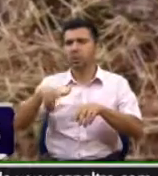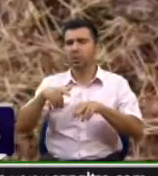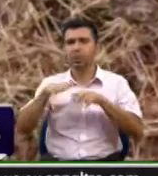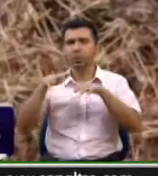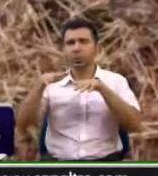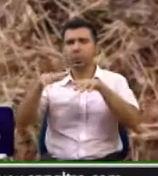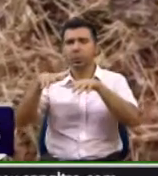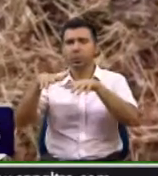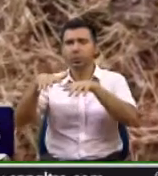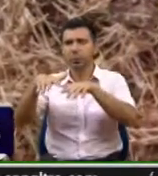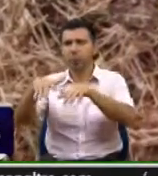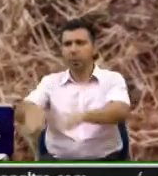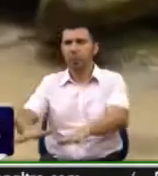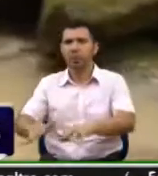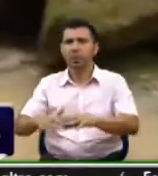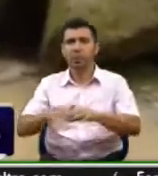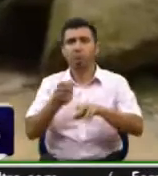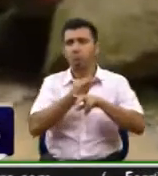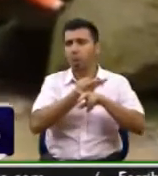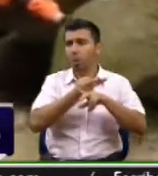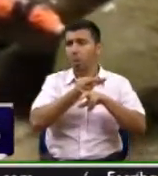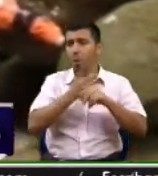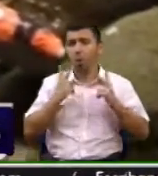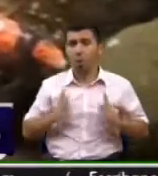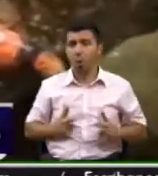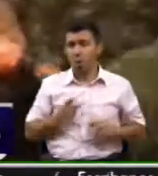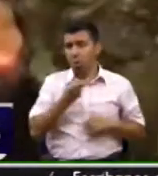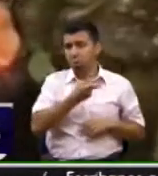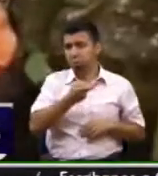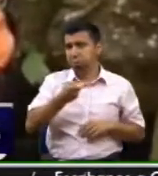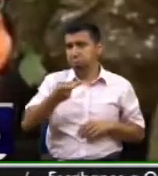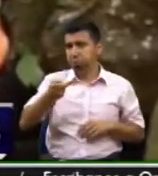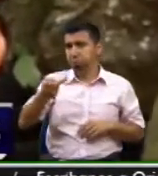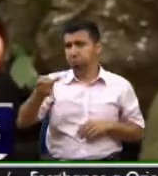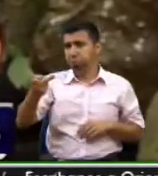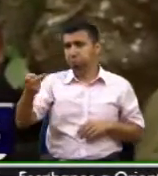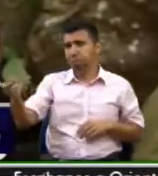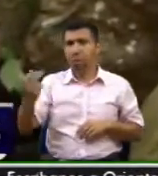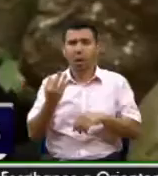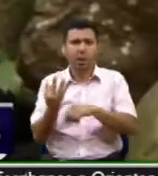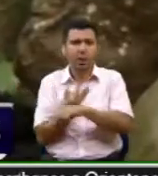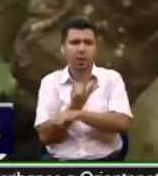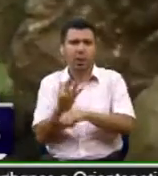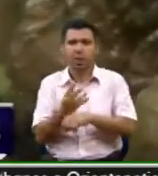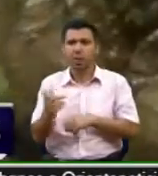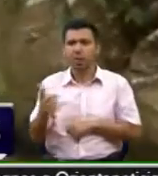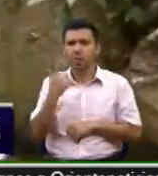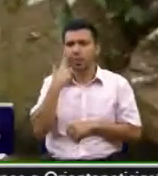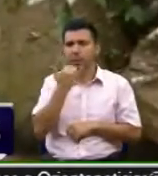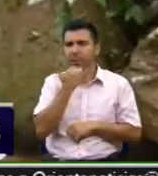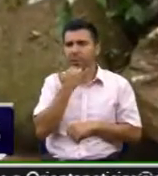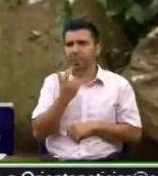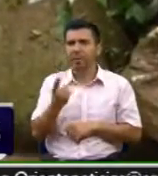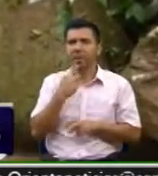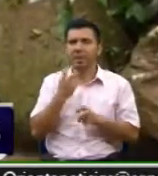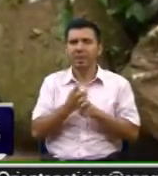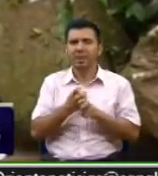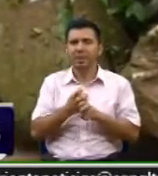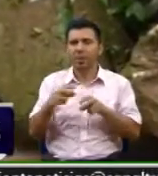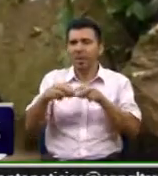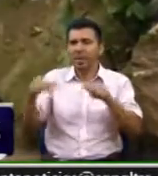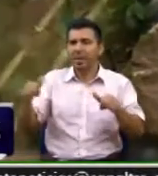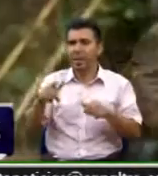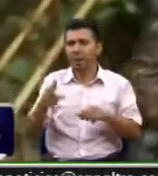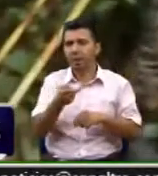personas, el cuerpo de la víctima fue sacado del sitio, y tras un recorrido de cerca de 3 horas, debido a la dificultad del terreno, lograron